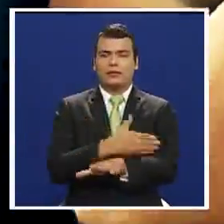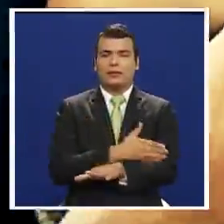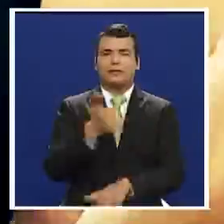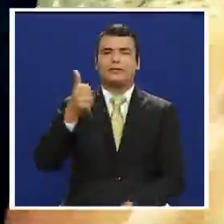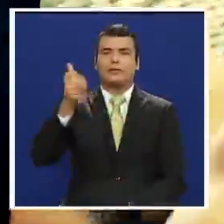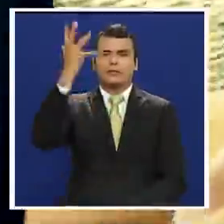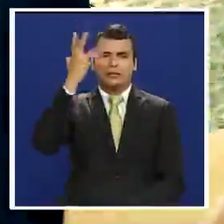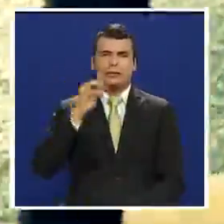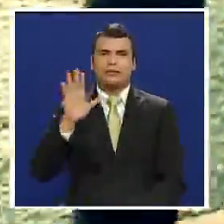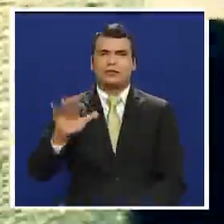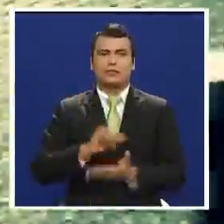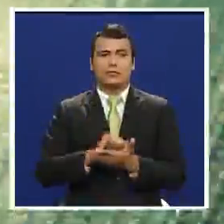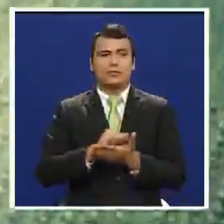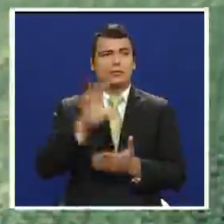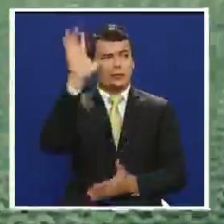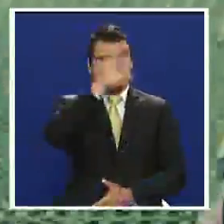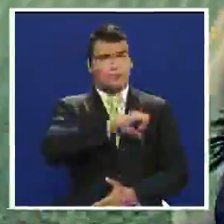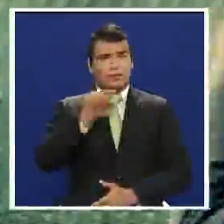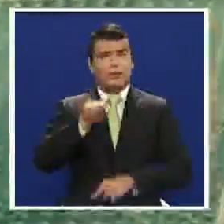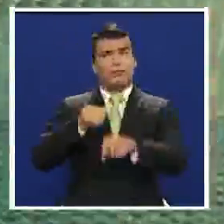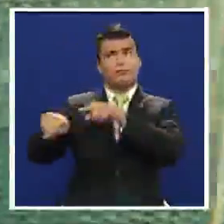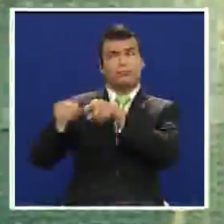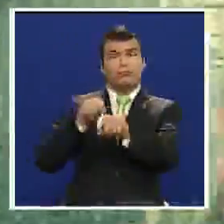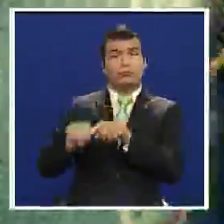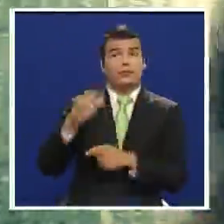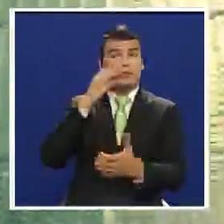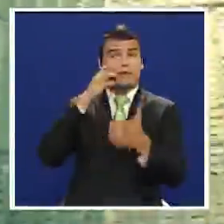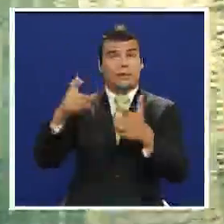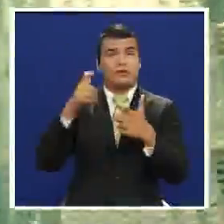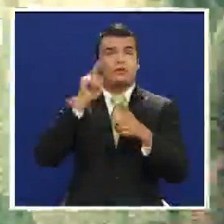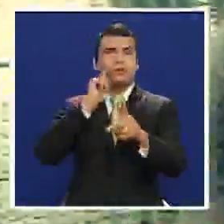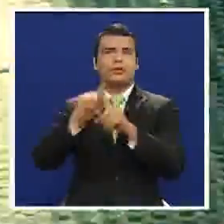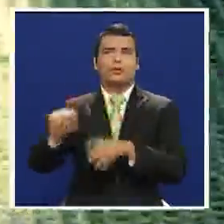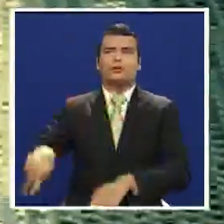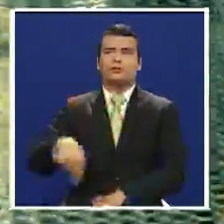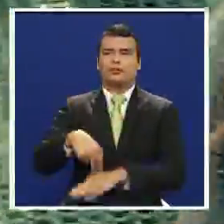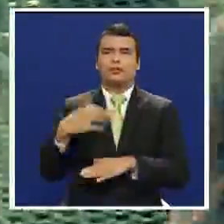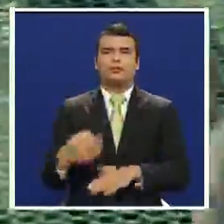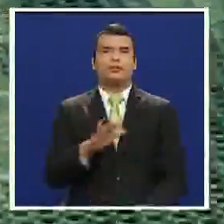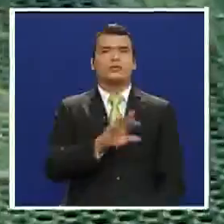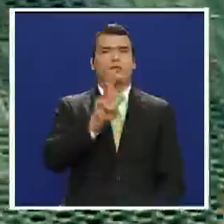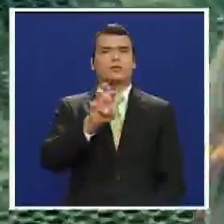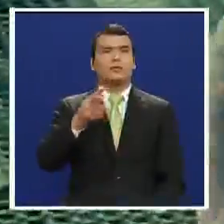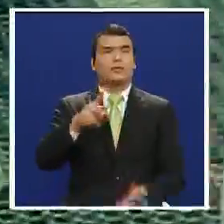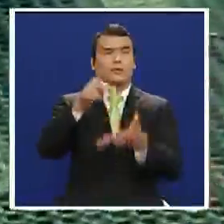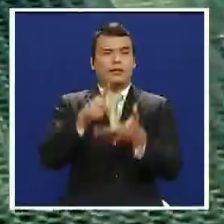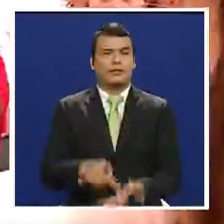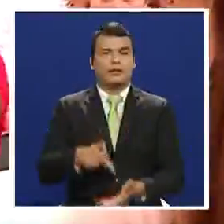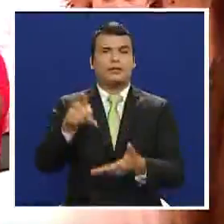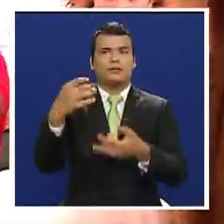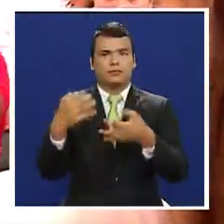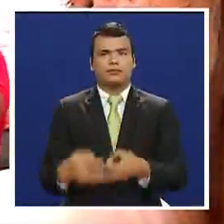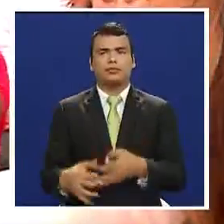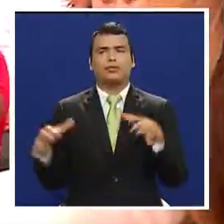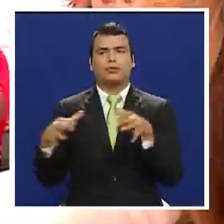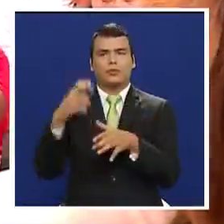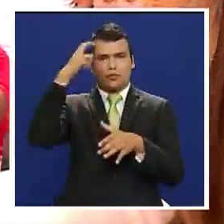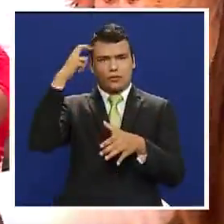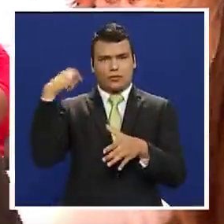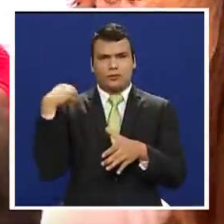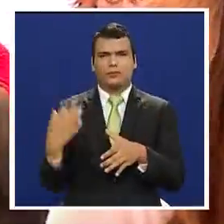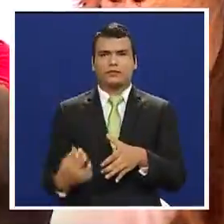con la camiseta de América, ese sentimiento, esa alegría de volver a marcar en casa y con nuestra hinchada, fue una alegría inmensa y gracias